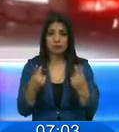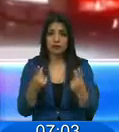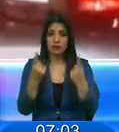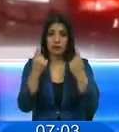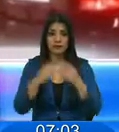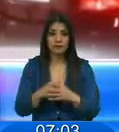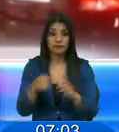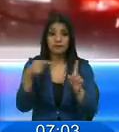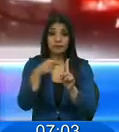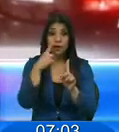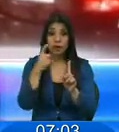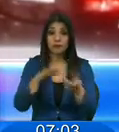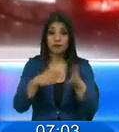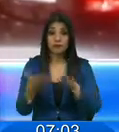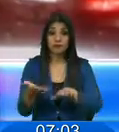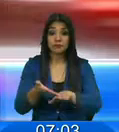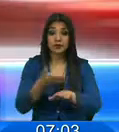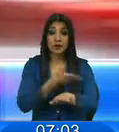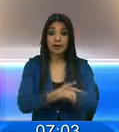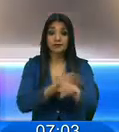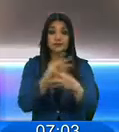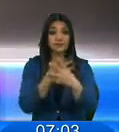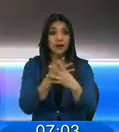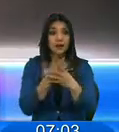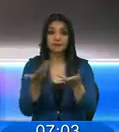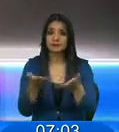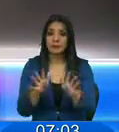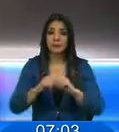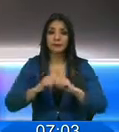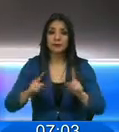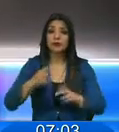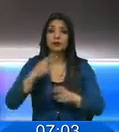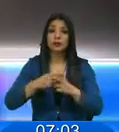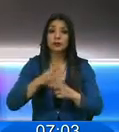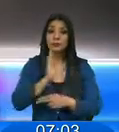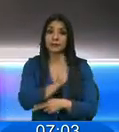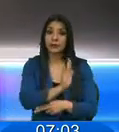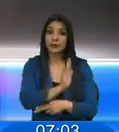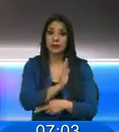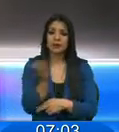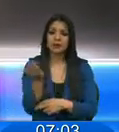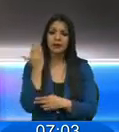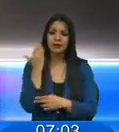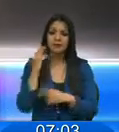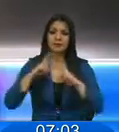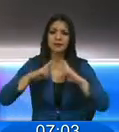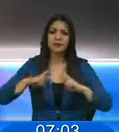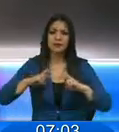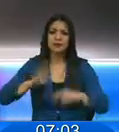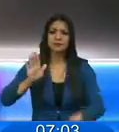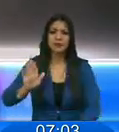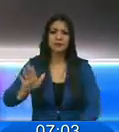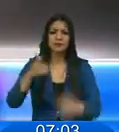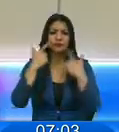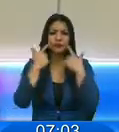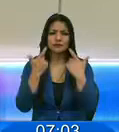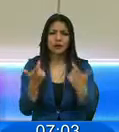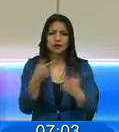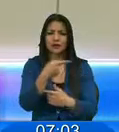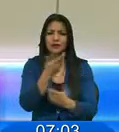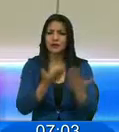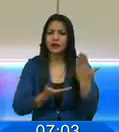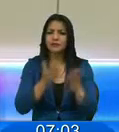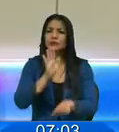El adulto fallecido no registra antecedentes, pero su nombre forma parte de dos investigaciones que lleva a cabo la Fiscalía